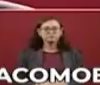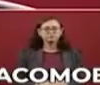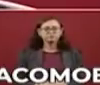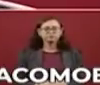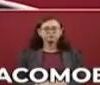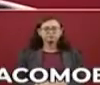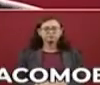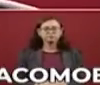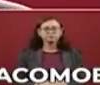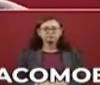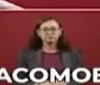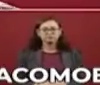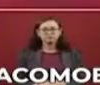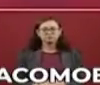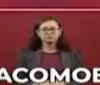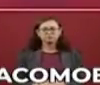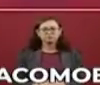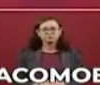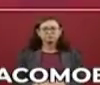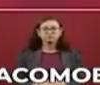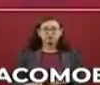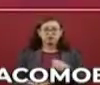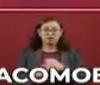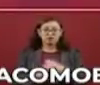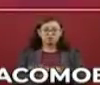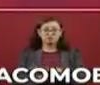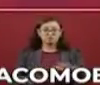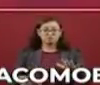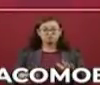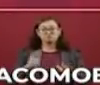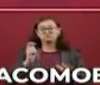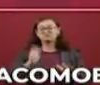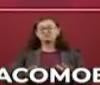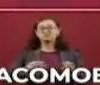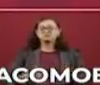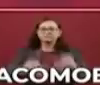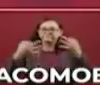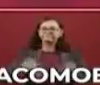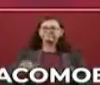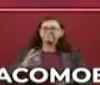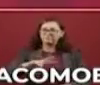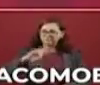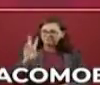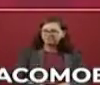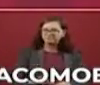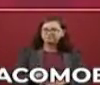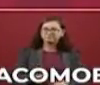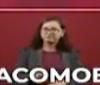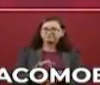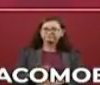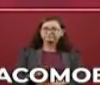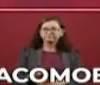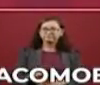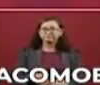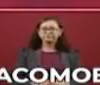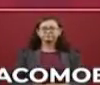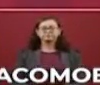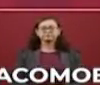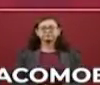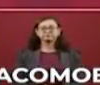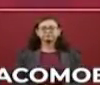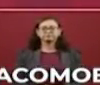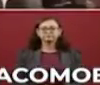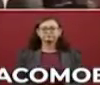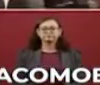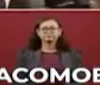que trataron es que prácticamente el presupuesto para comunicación de la presidencia mexicana se reduce a la mitad. De hecho,